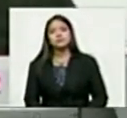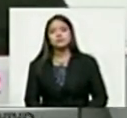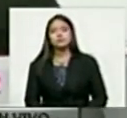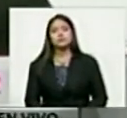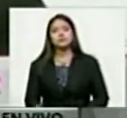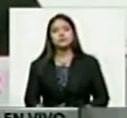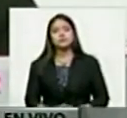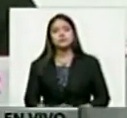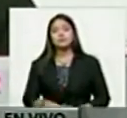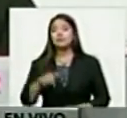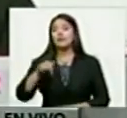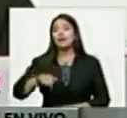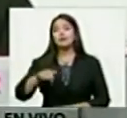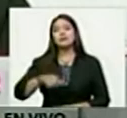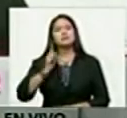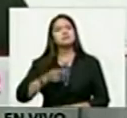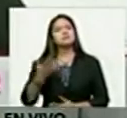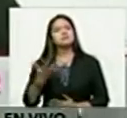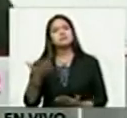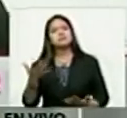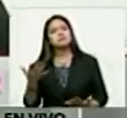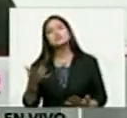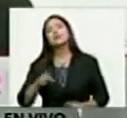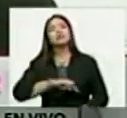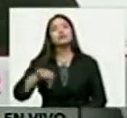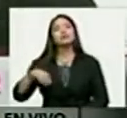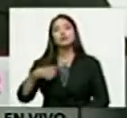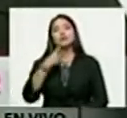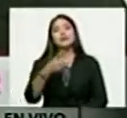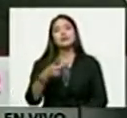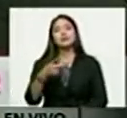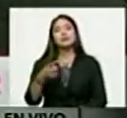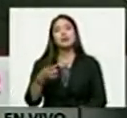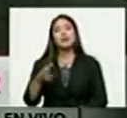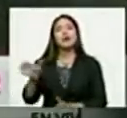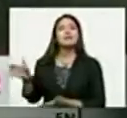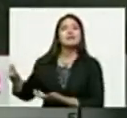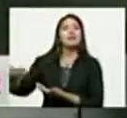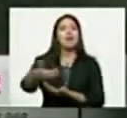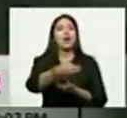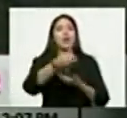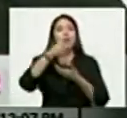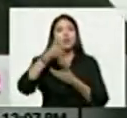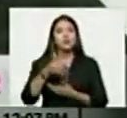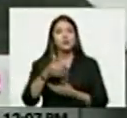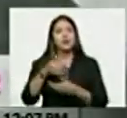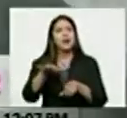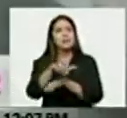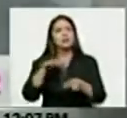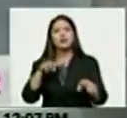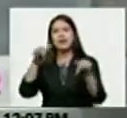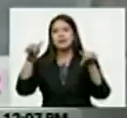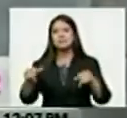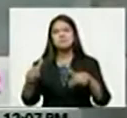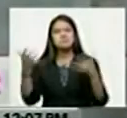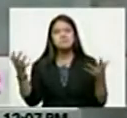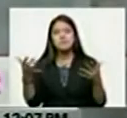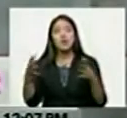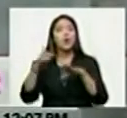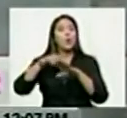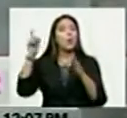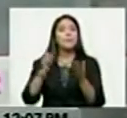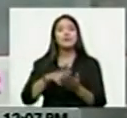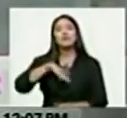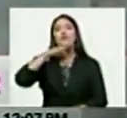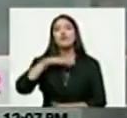que aquí tiene que salir lo que nosotros llamamos la bolsa de recluta. Buena parte de la bolsa del recluta, que es el